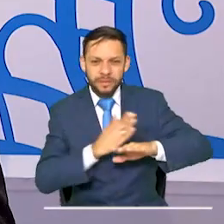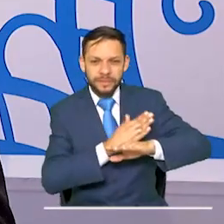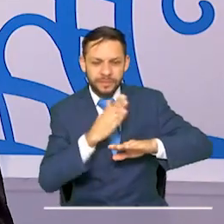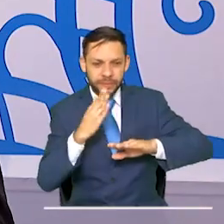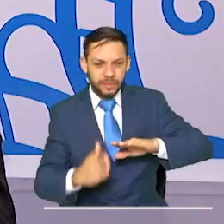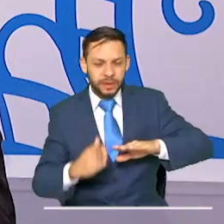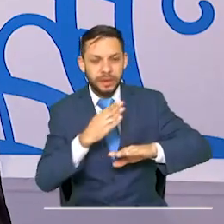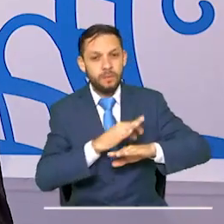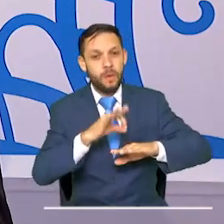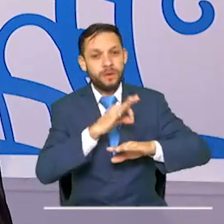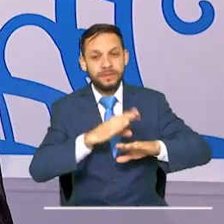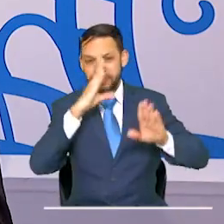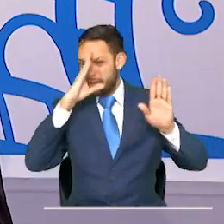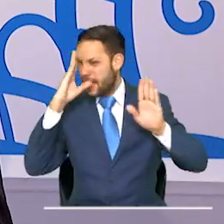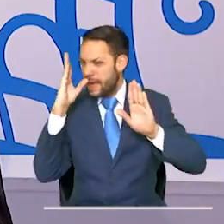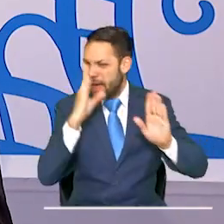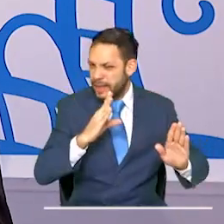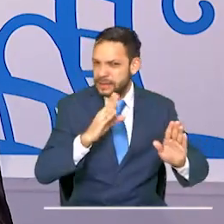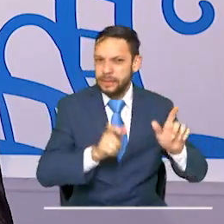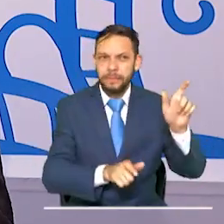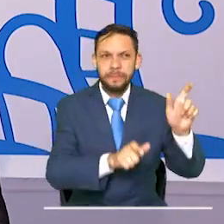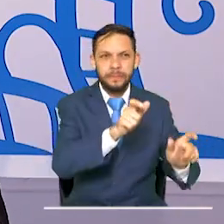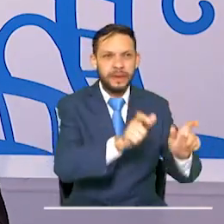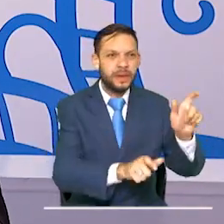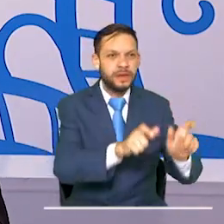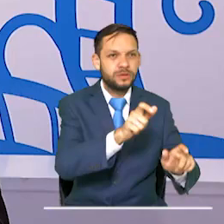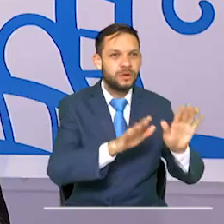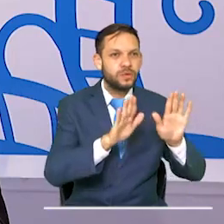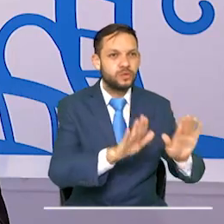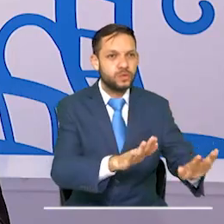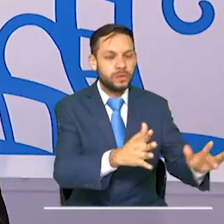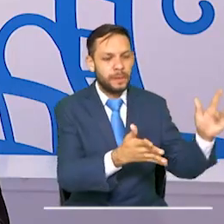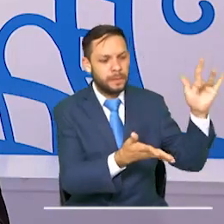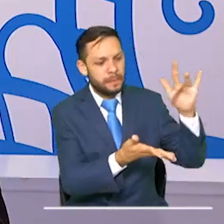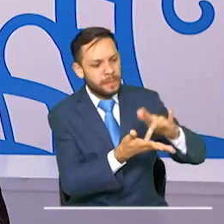atención porque la mayoría de los asistentes eran